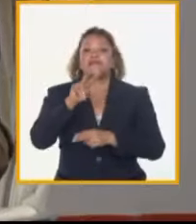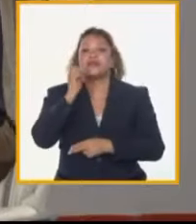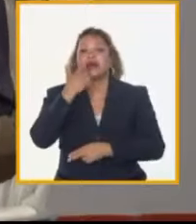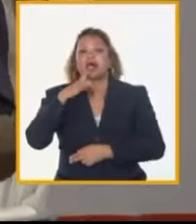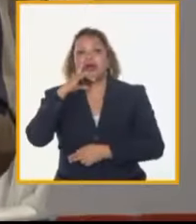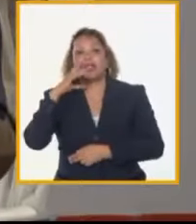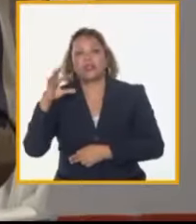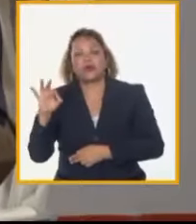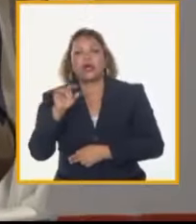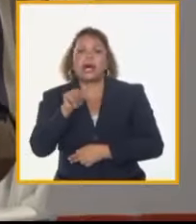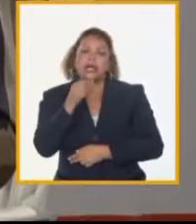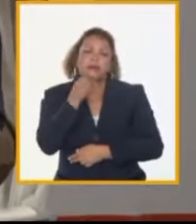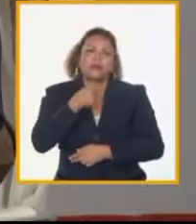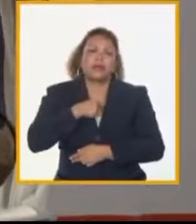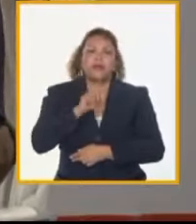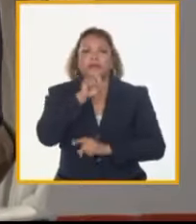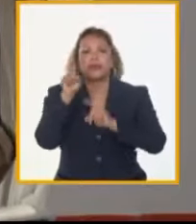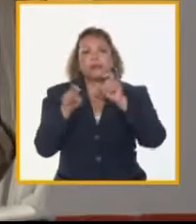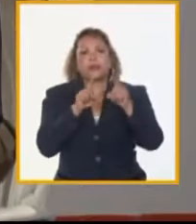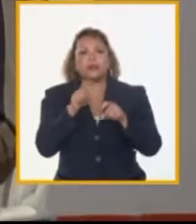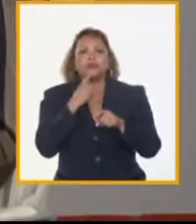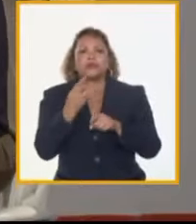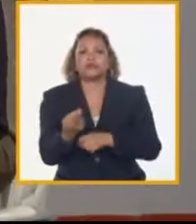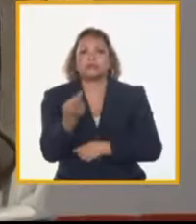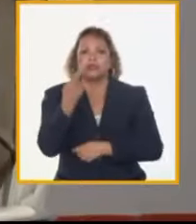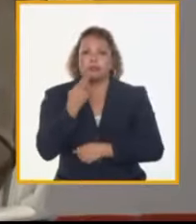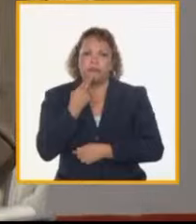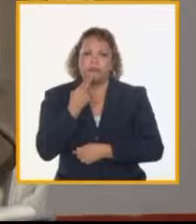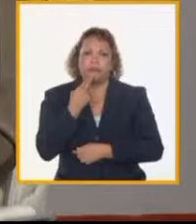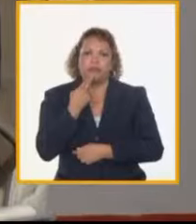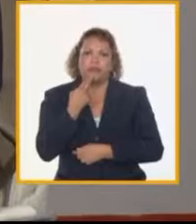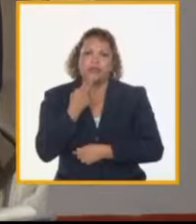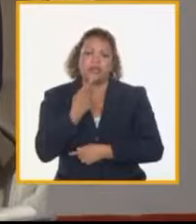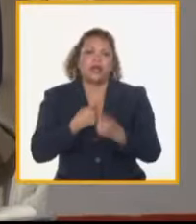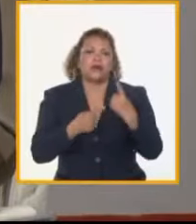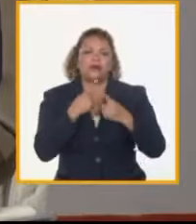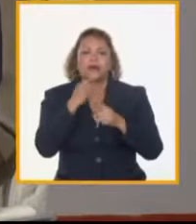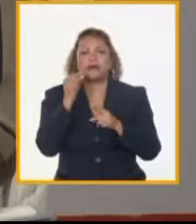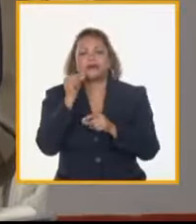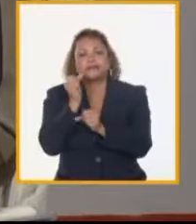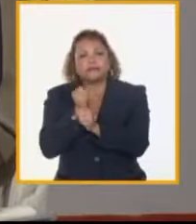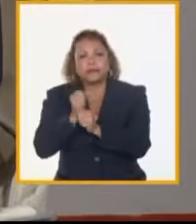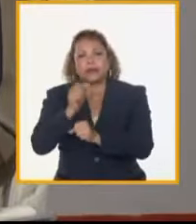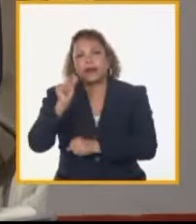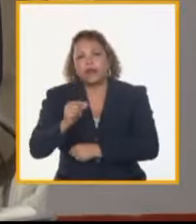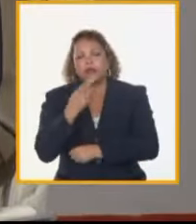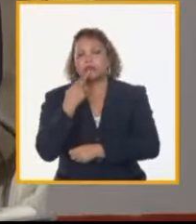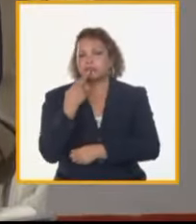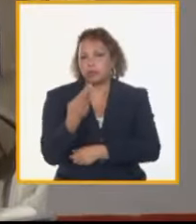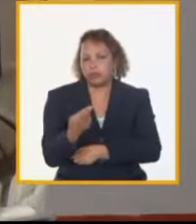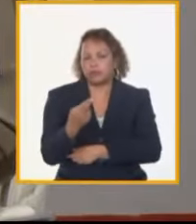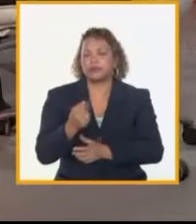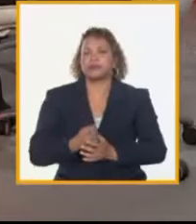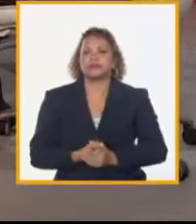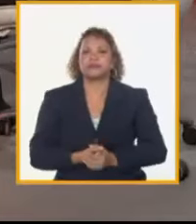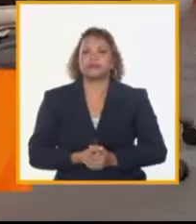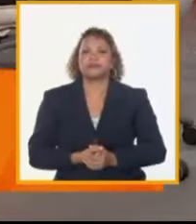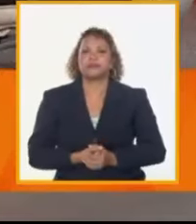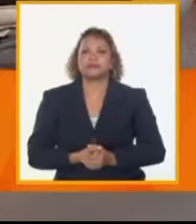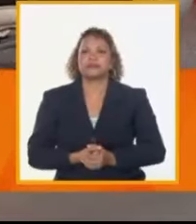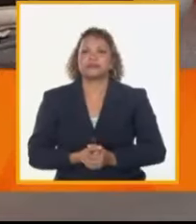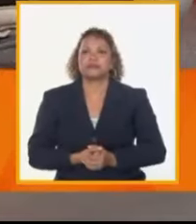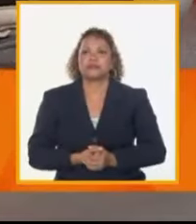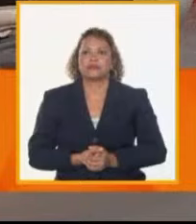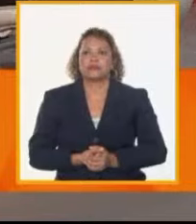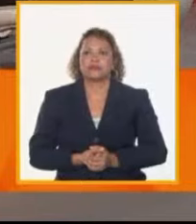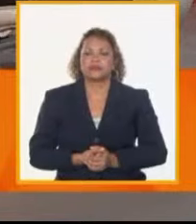puede hacer una pregunta, en menos de 2 minutos usted tiene una respuesta de alguno de los colaboradores que pertenecen a la propia red de